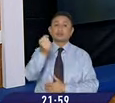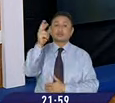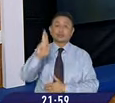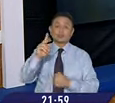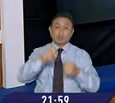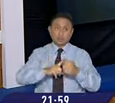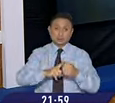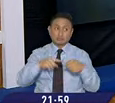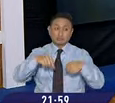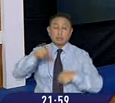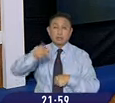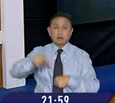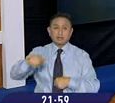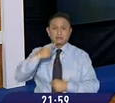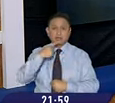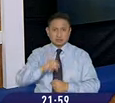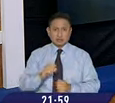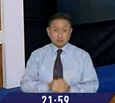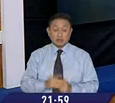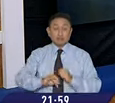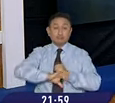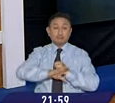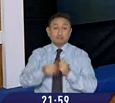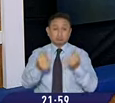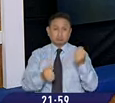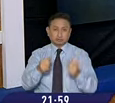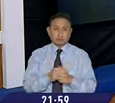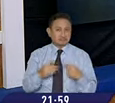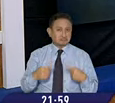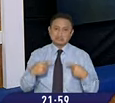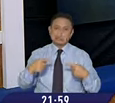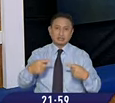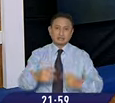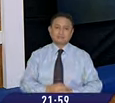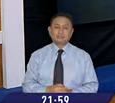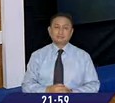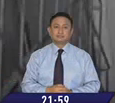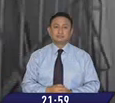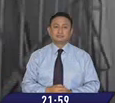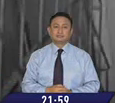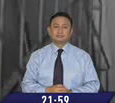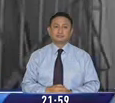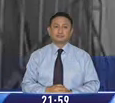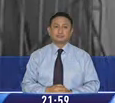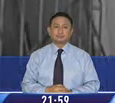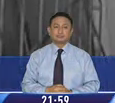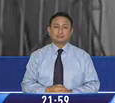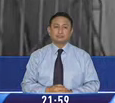Quito, donde moradores aseguran que el robo de autos es frecuente.